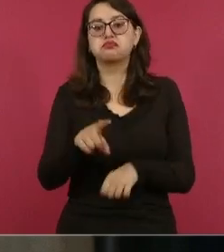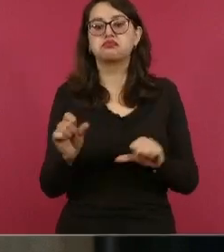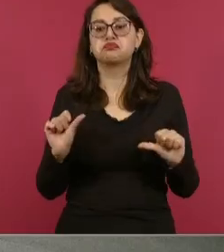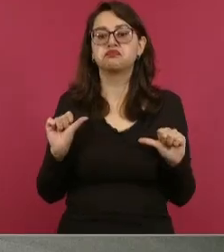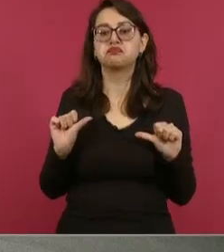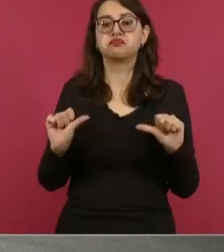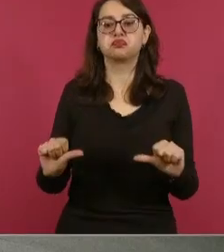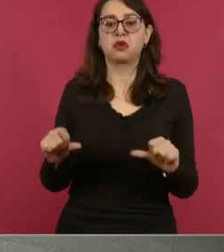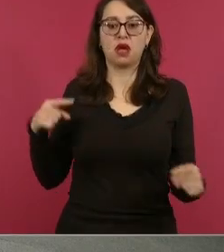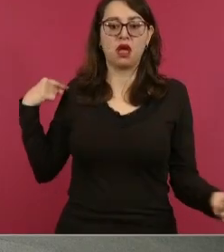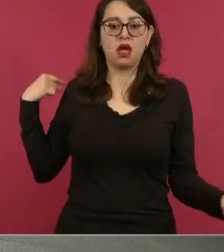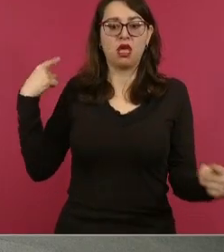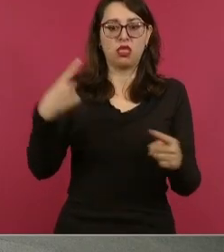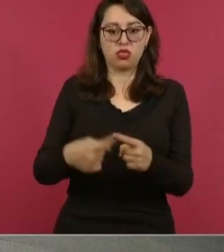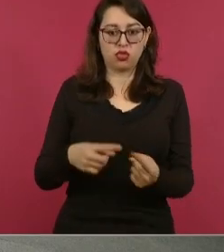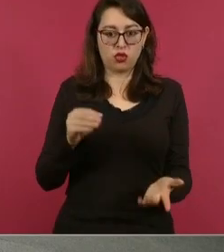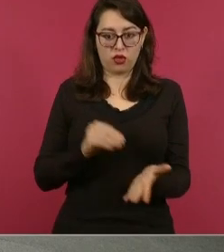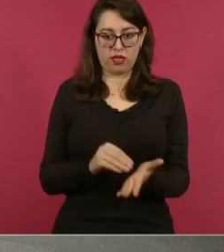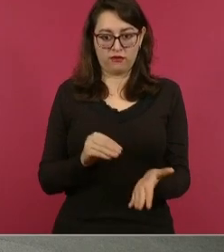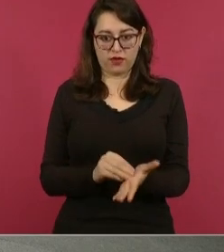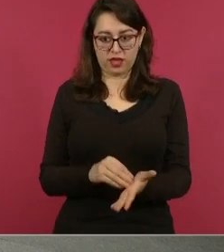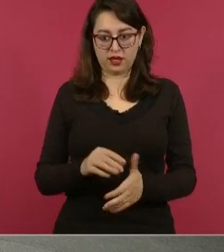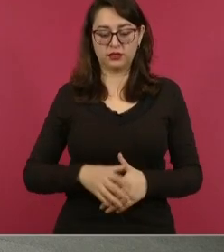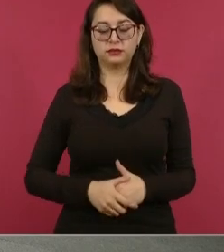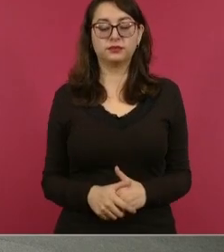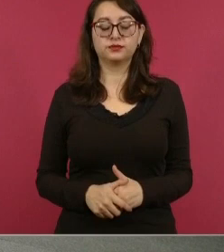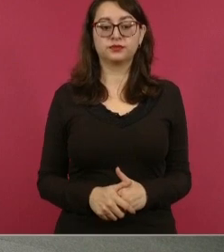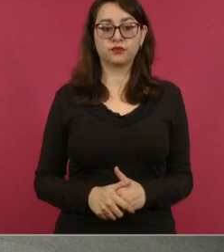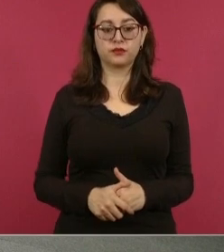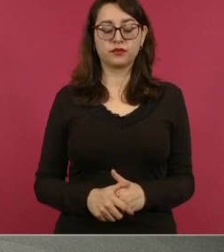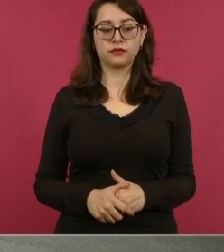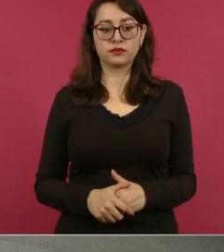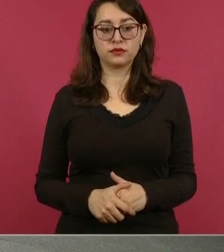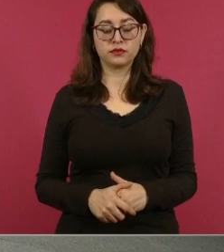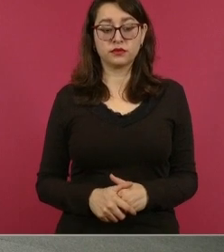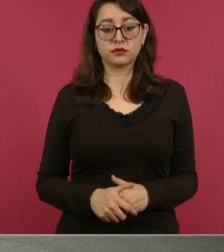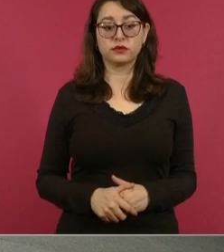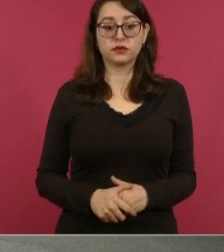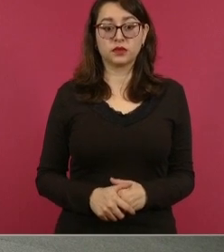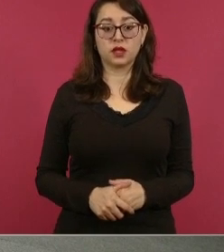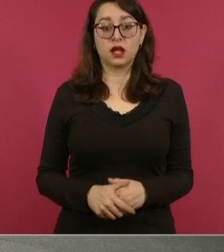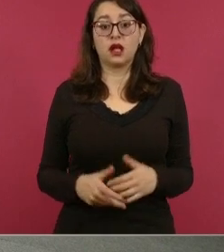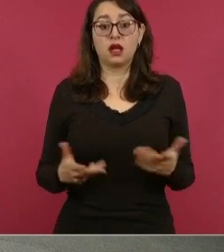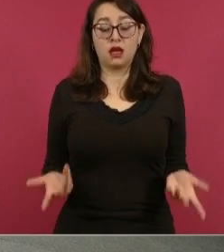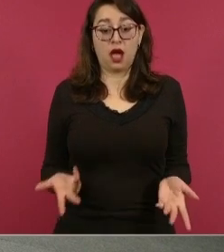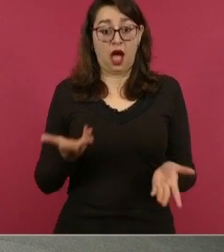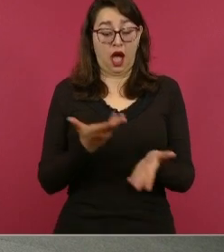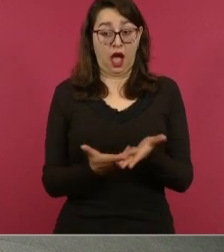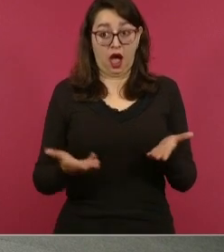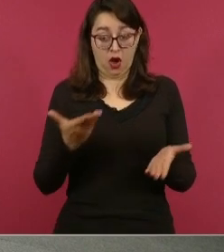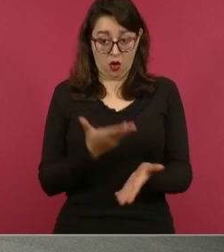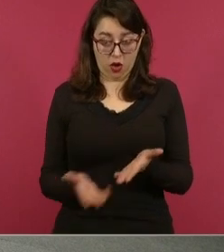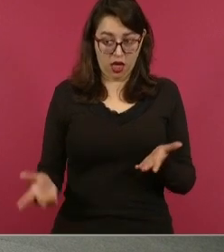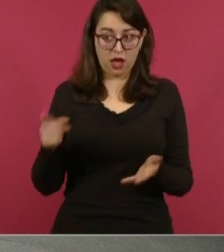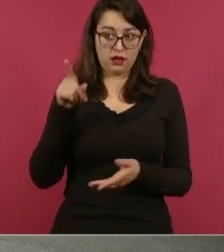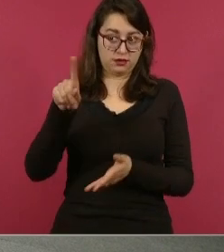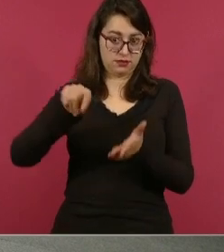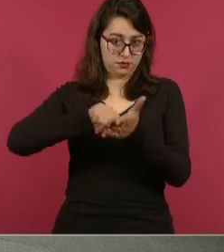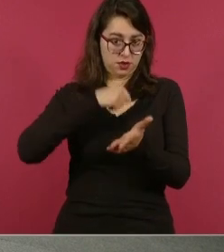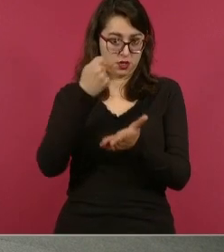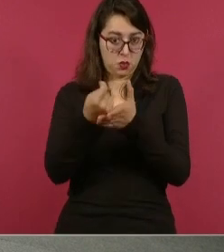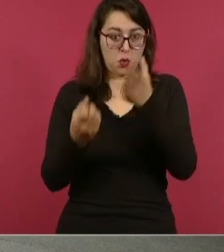que permanece. En la actualidad, el gobierno que encabeza el doctor Américo Villarreal, a través